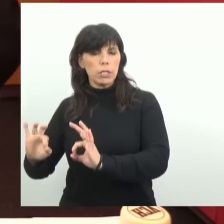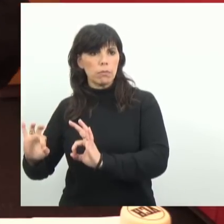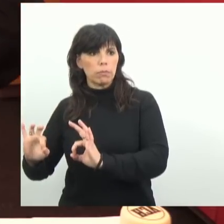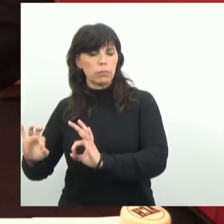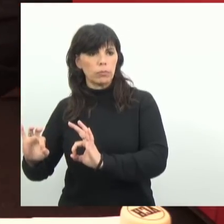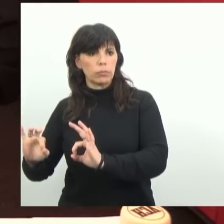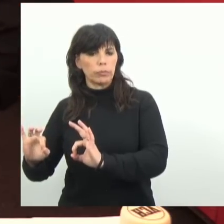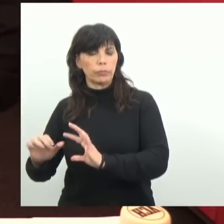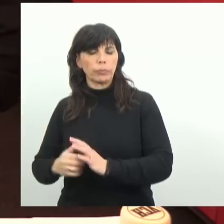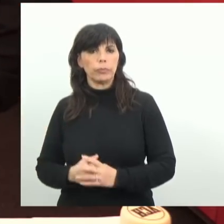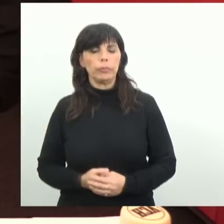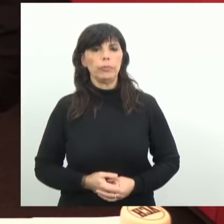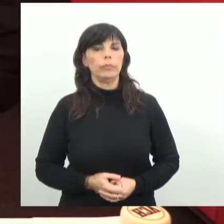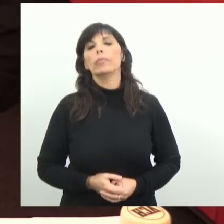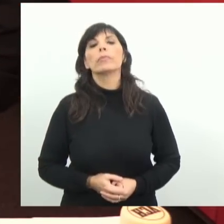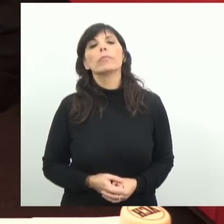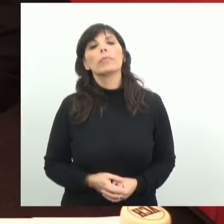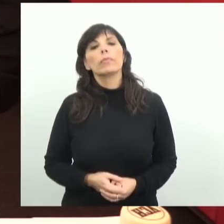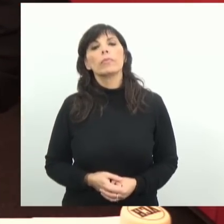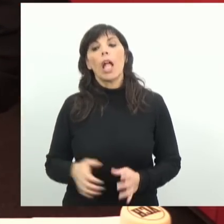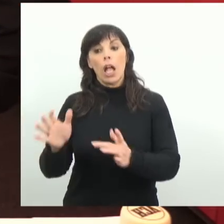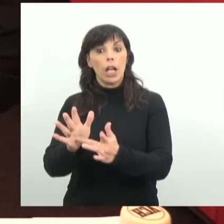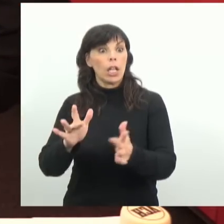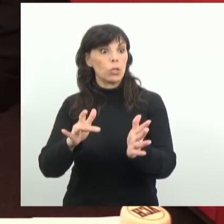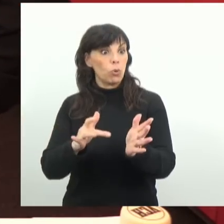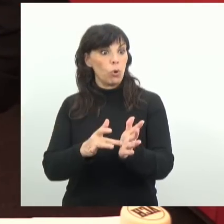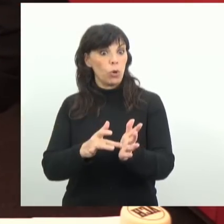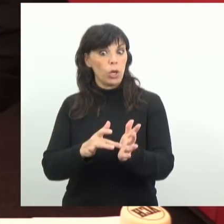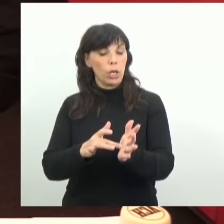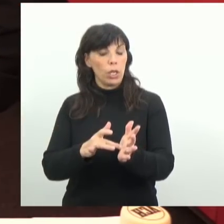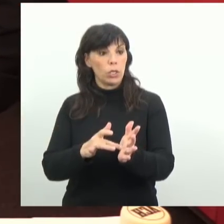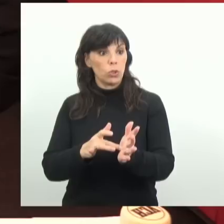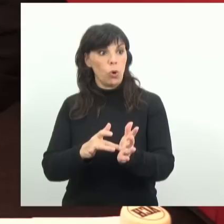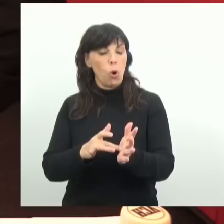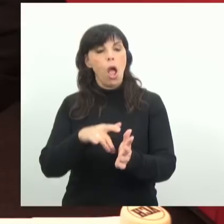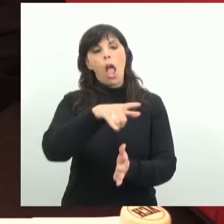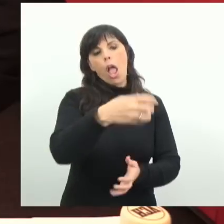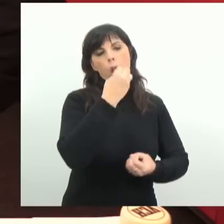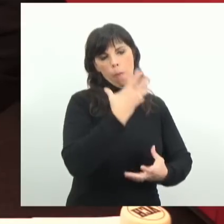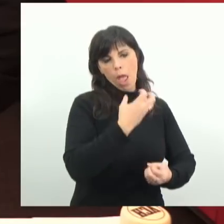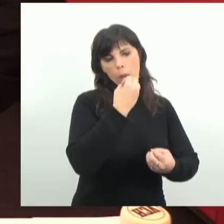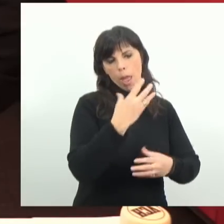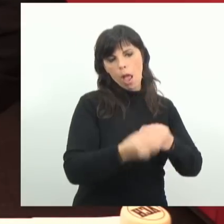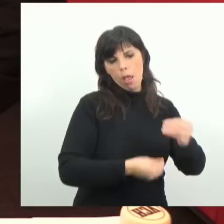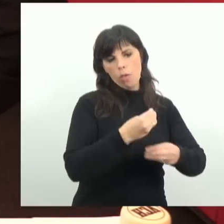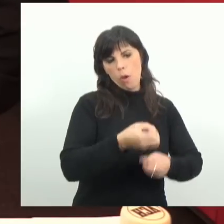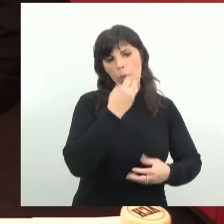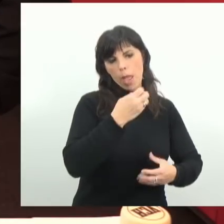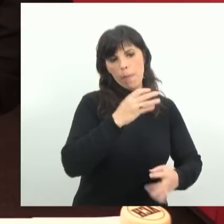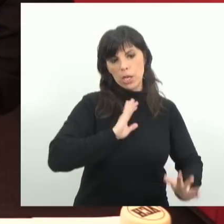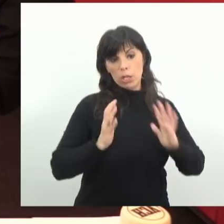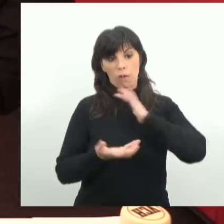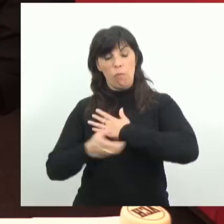No es que Jesucristo se convirtió en Dios por su comportamiento, él ya lo era.